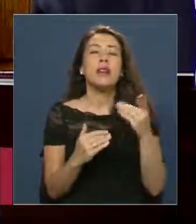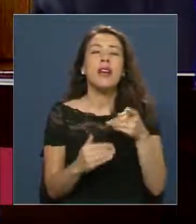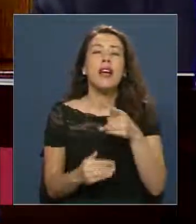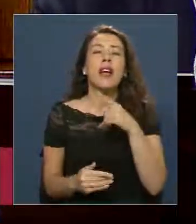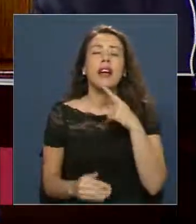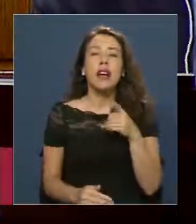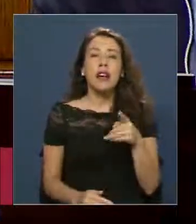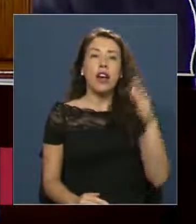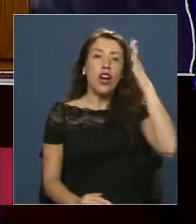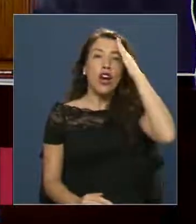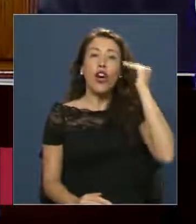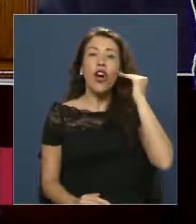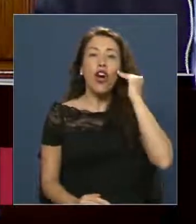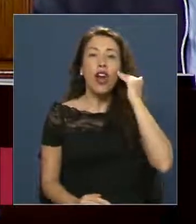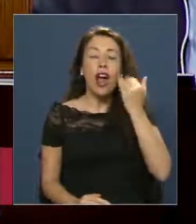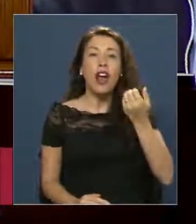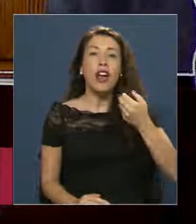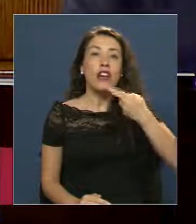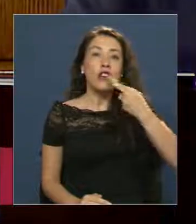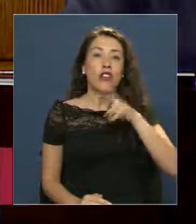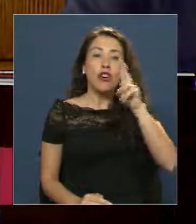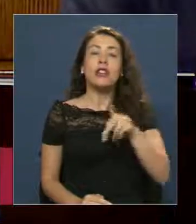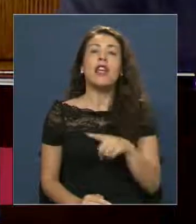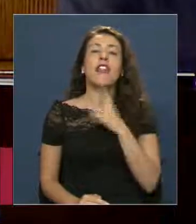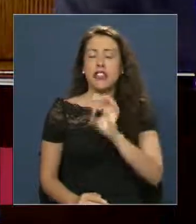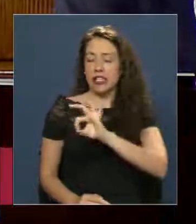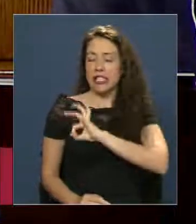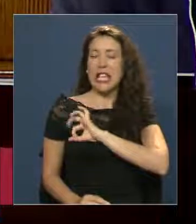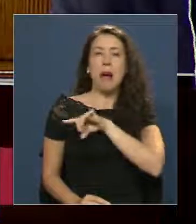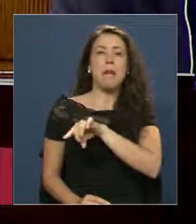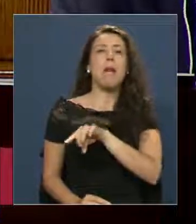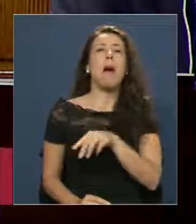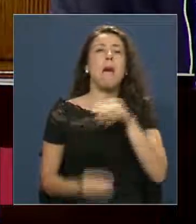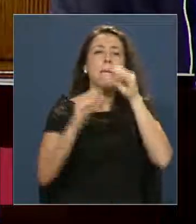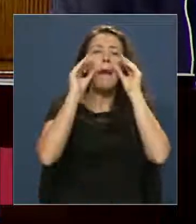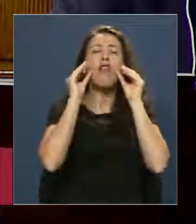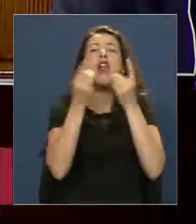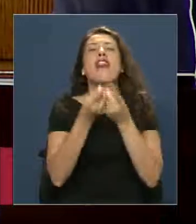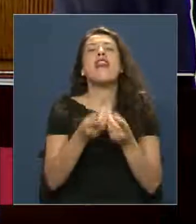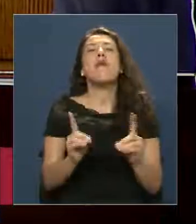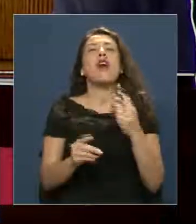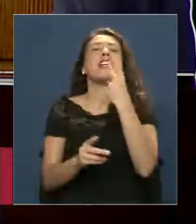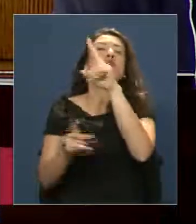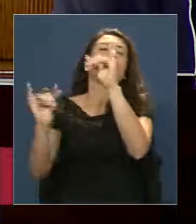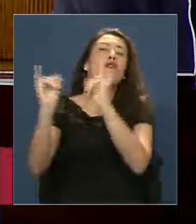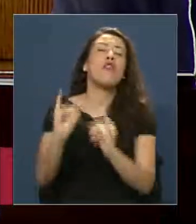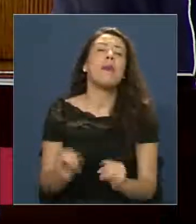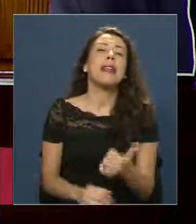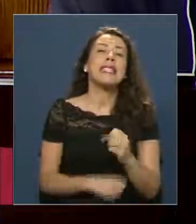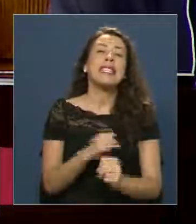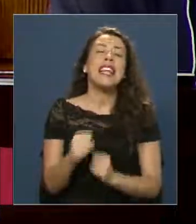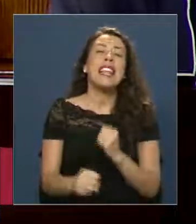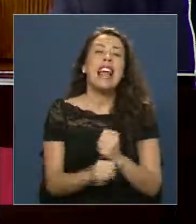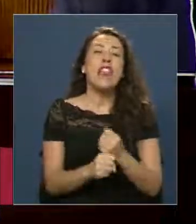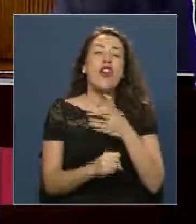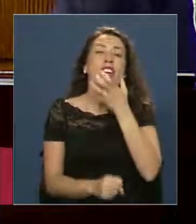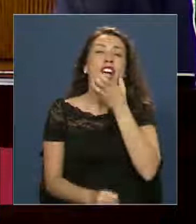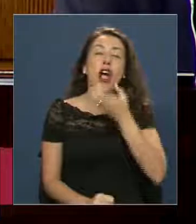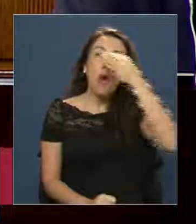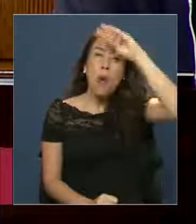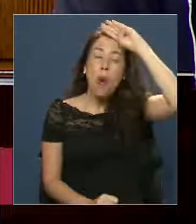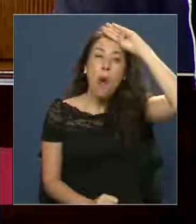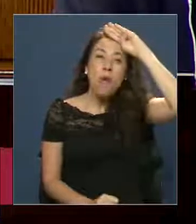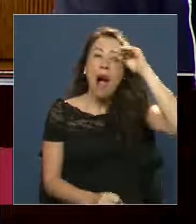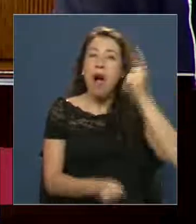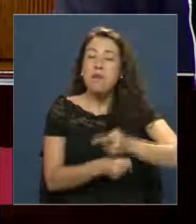que Stalin era un bacán, se ponen chapitas de él, dicen que Maduro en verdad es una democracia a su estilo, que los 60 años de tiranía en Cuba en verdad